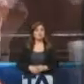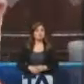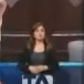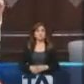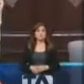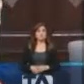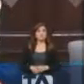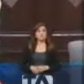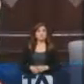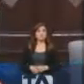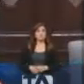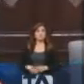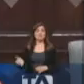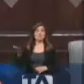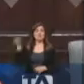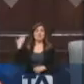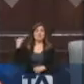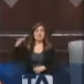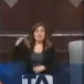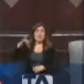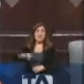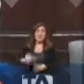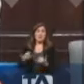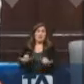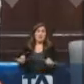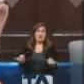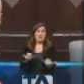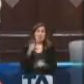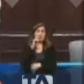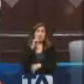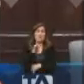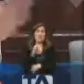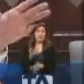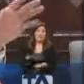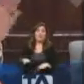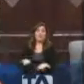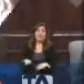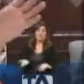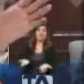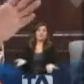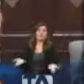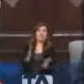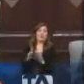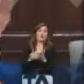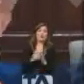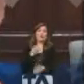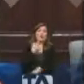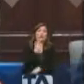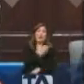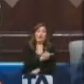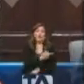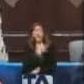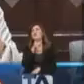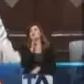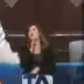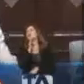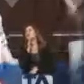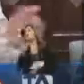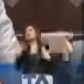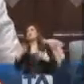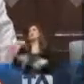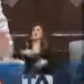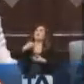inicio. No hay una sola prueba en mi contra. Tanto que especulaban de la información que llegaba de Estados Unidos,